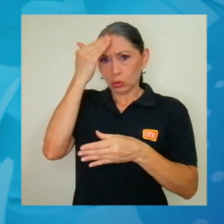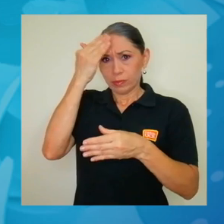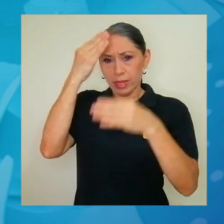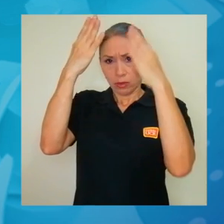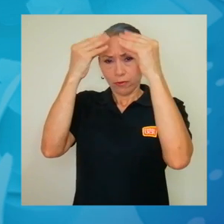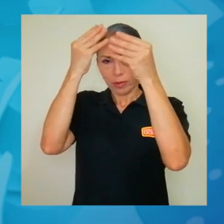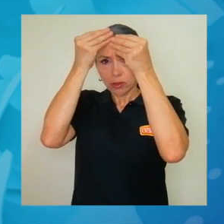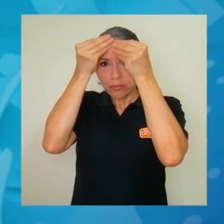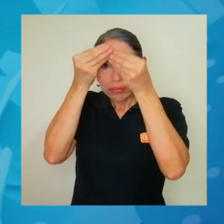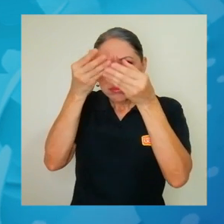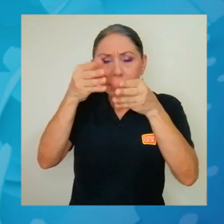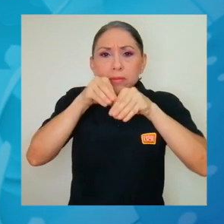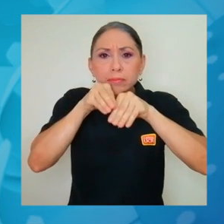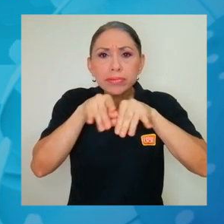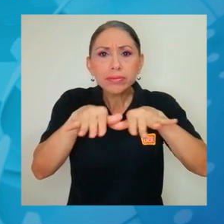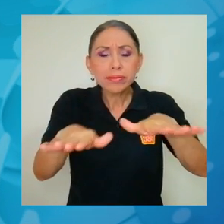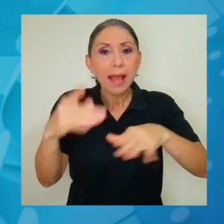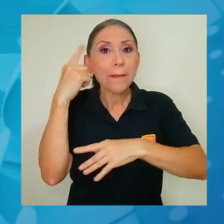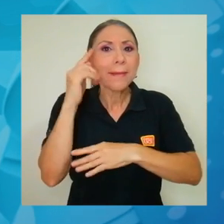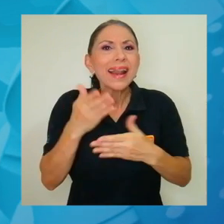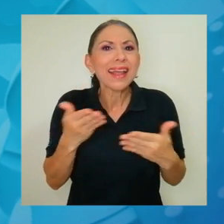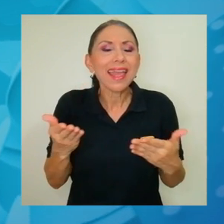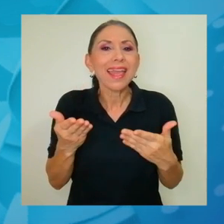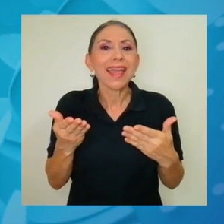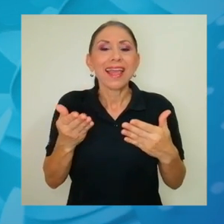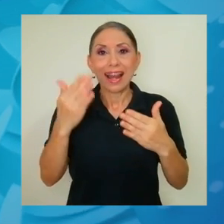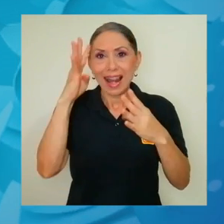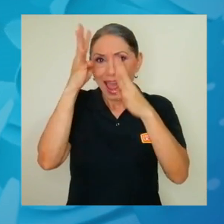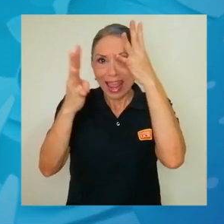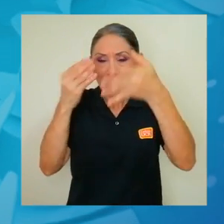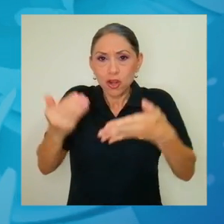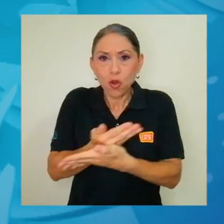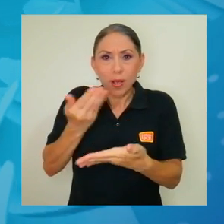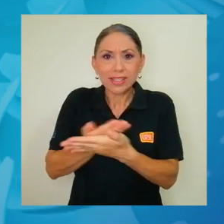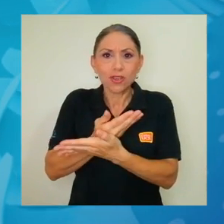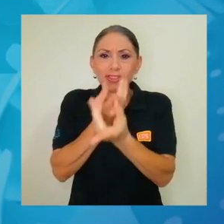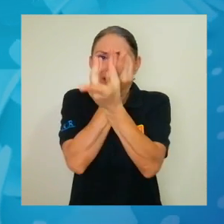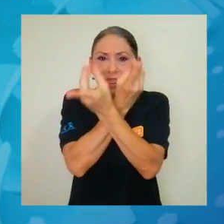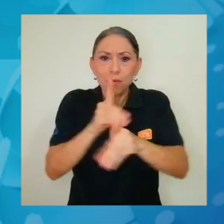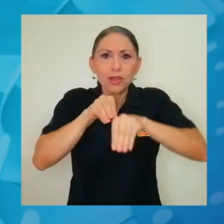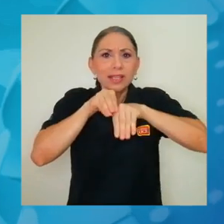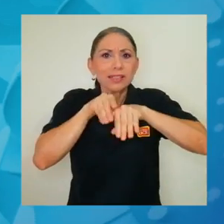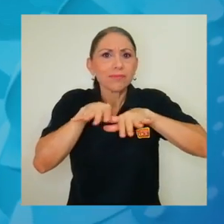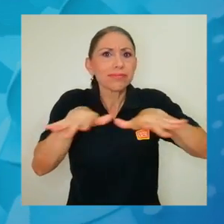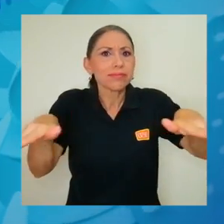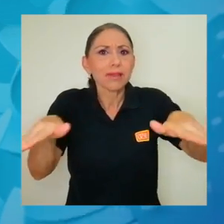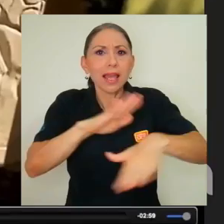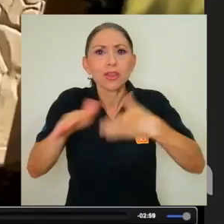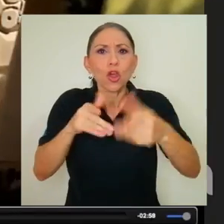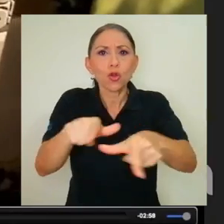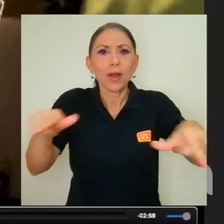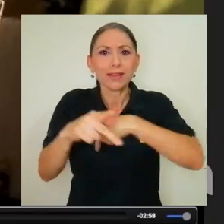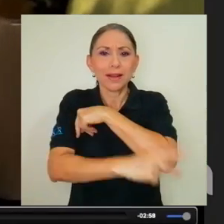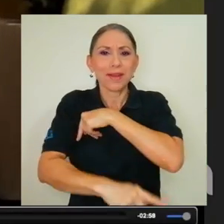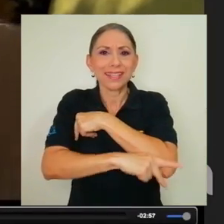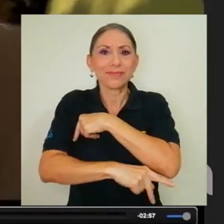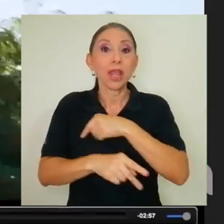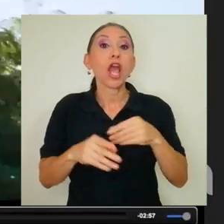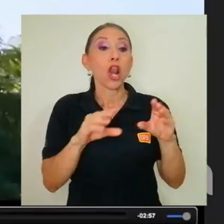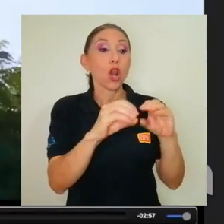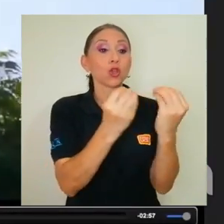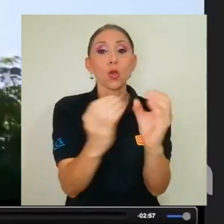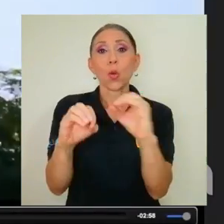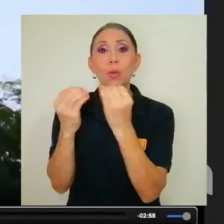de conocimiento para la democratización de la innovación en todos los territorios del país. Los